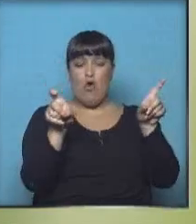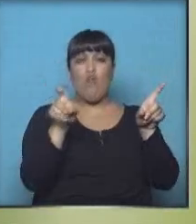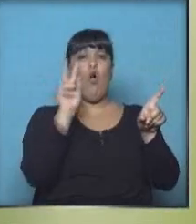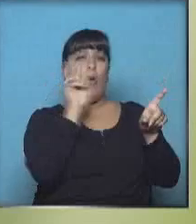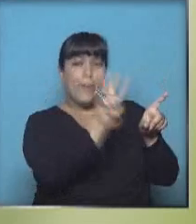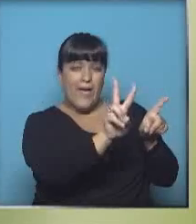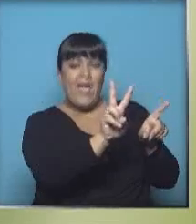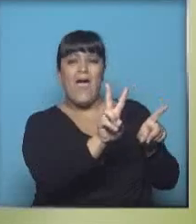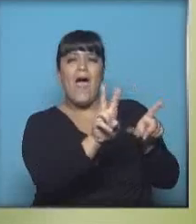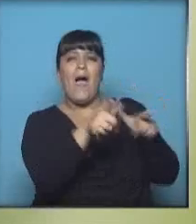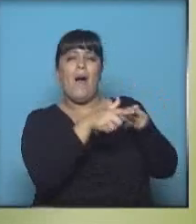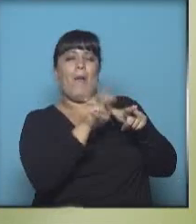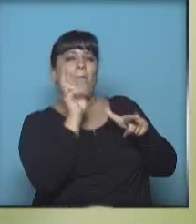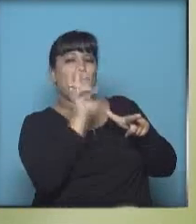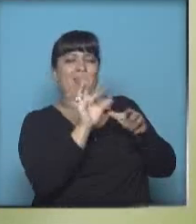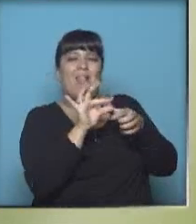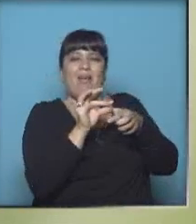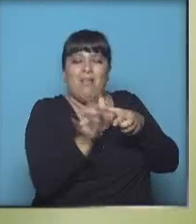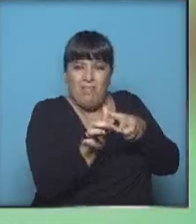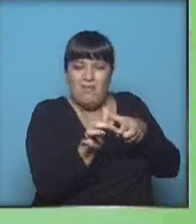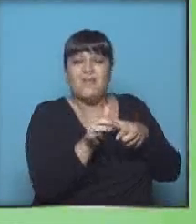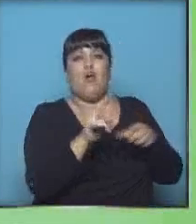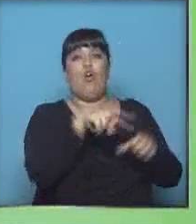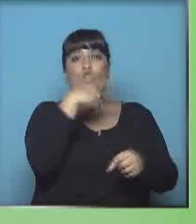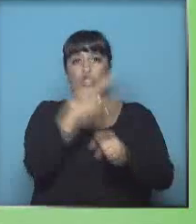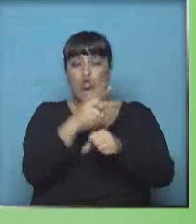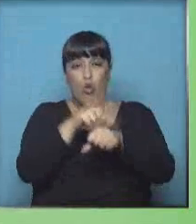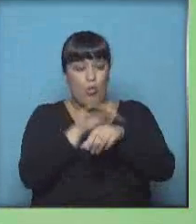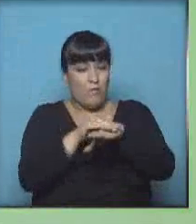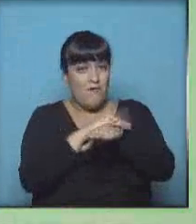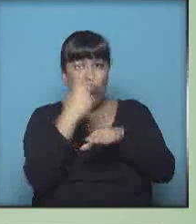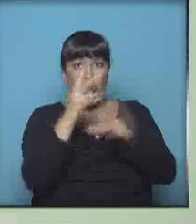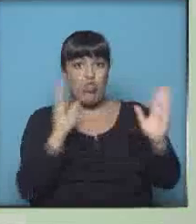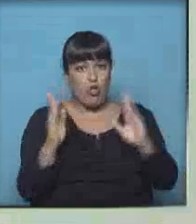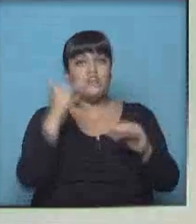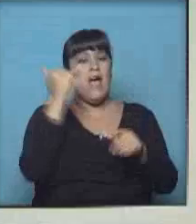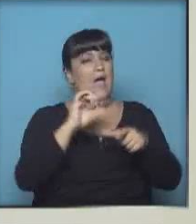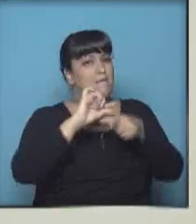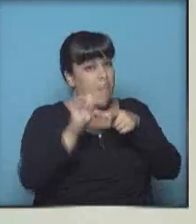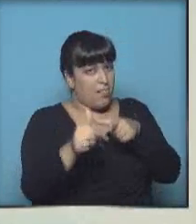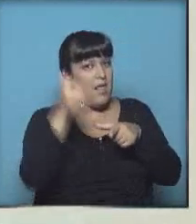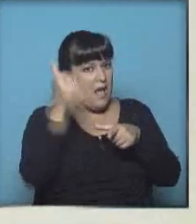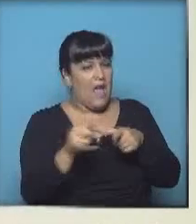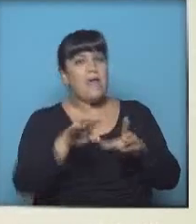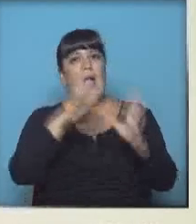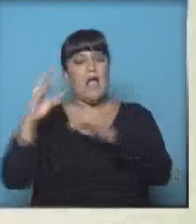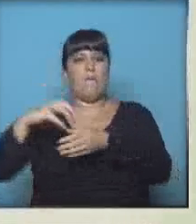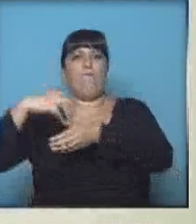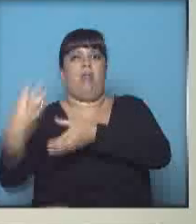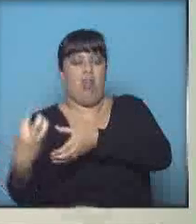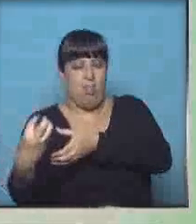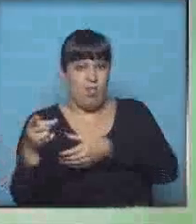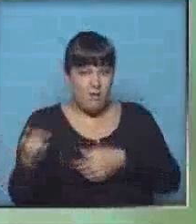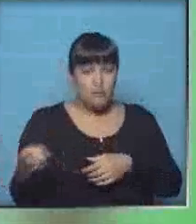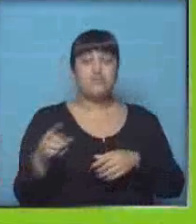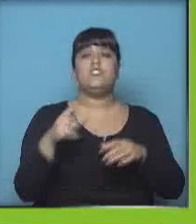está llegando a asomar por el orificio vaginal, grado 2 cuando ya lo tenemos en el orificio y grado 3 cuando ya sobresale. O sea, que el tiempo